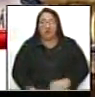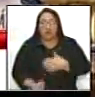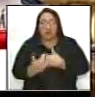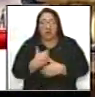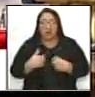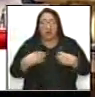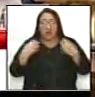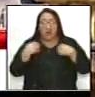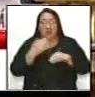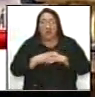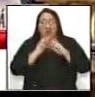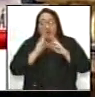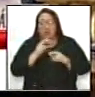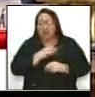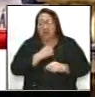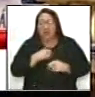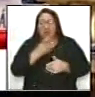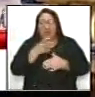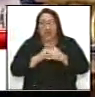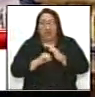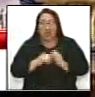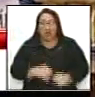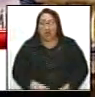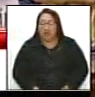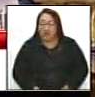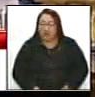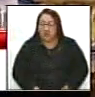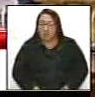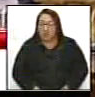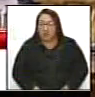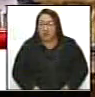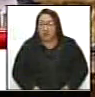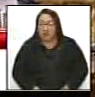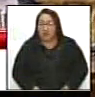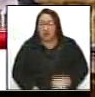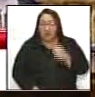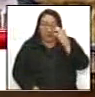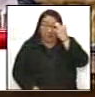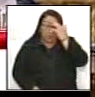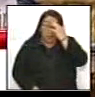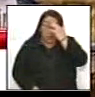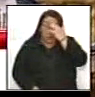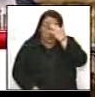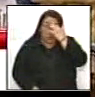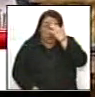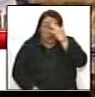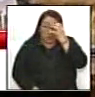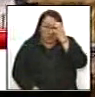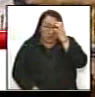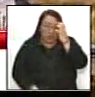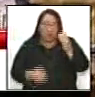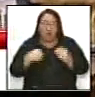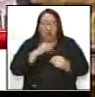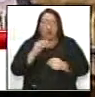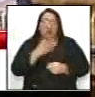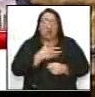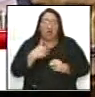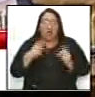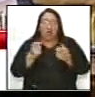la respuesta que el señor ministro del Interior ha dado a la petición que formulamos desde la presidencia de la